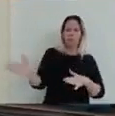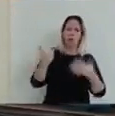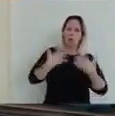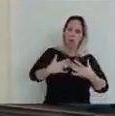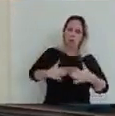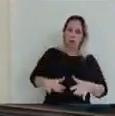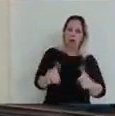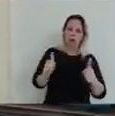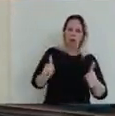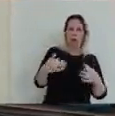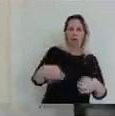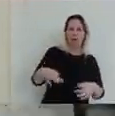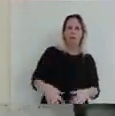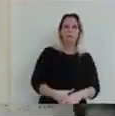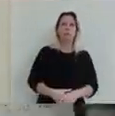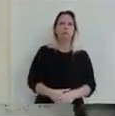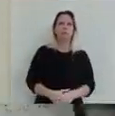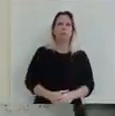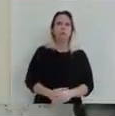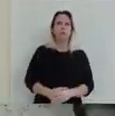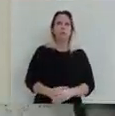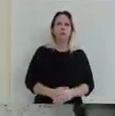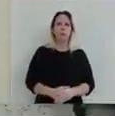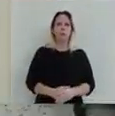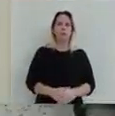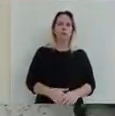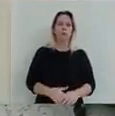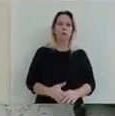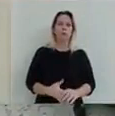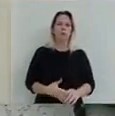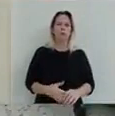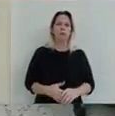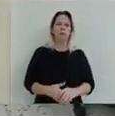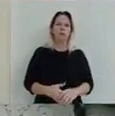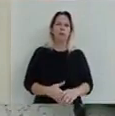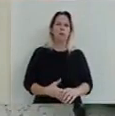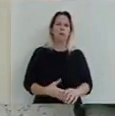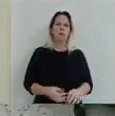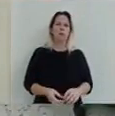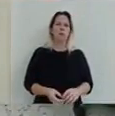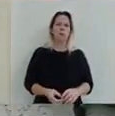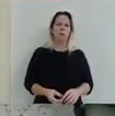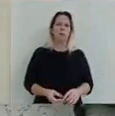¿no? Gracias, Presidenta. Concejal Figueredo. Gracias, Presidenta.